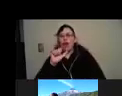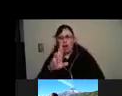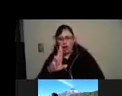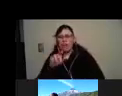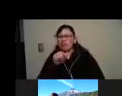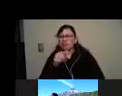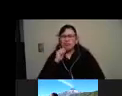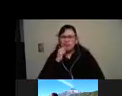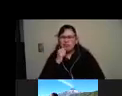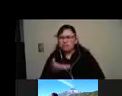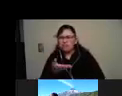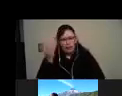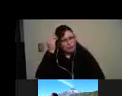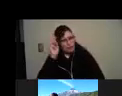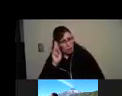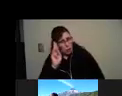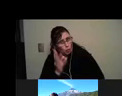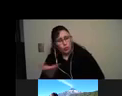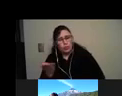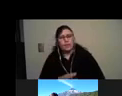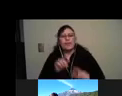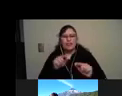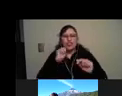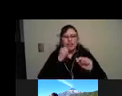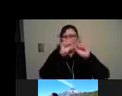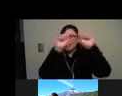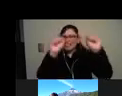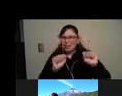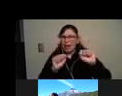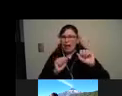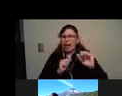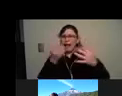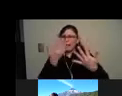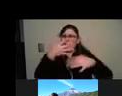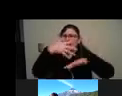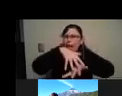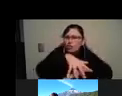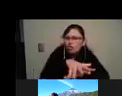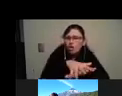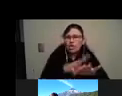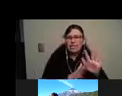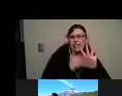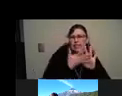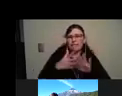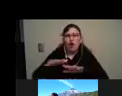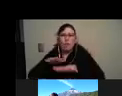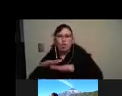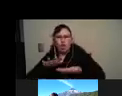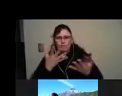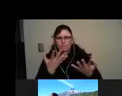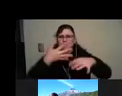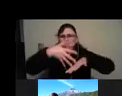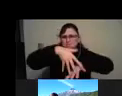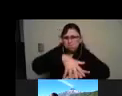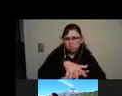es un sistema de integración, tanto de aferencia sensitiva como motora, y